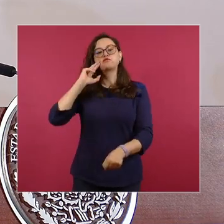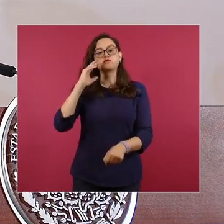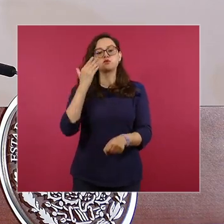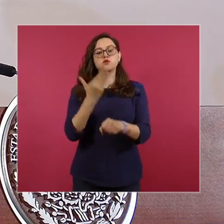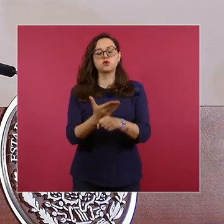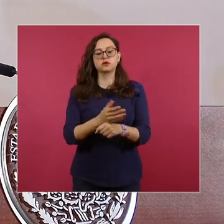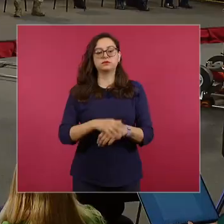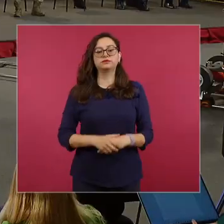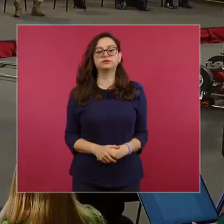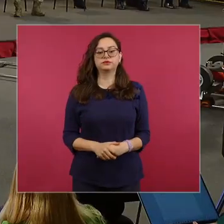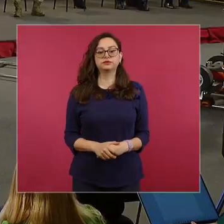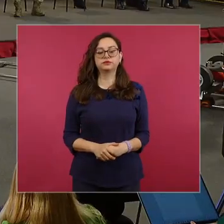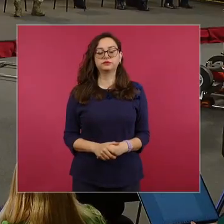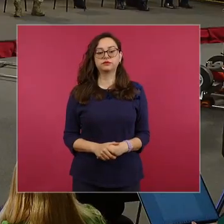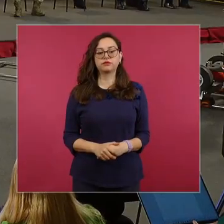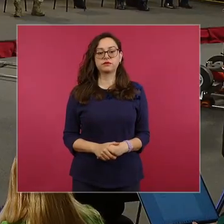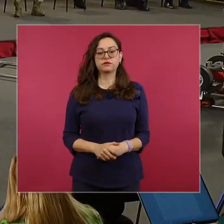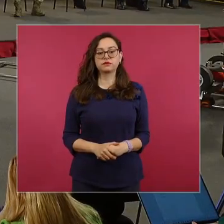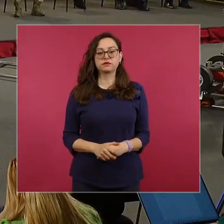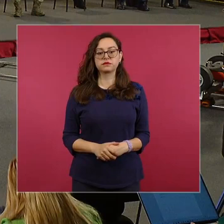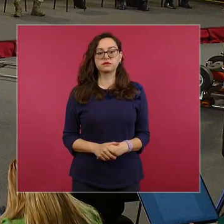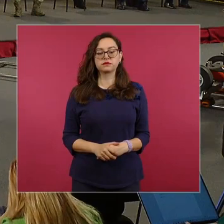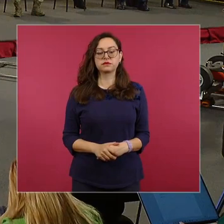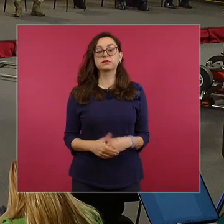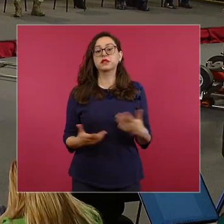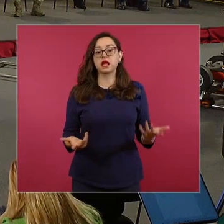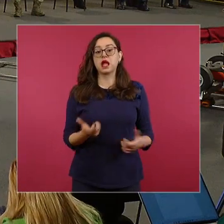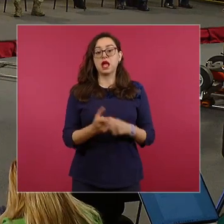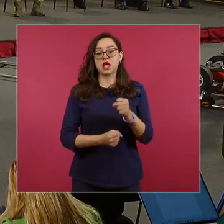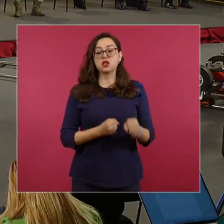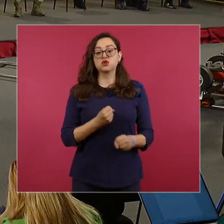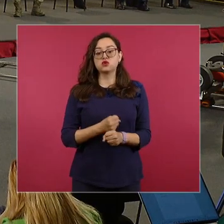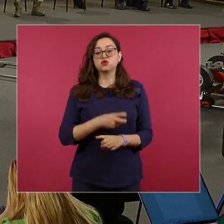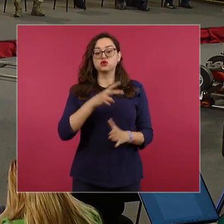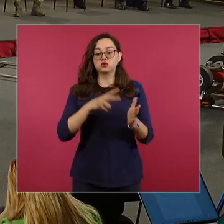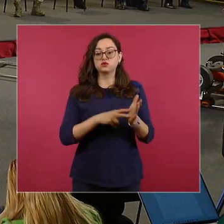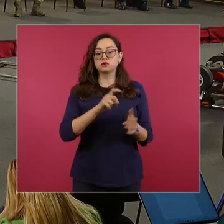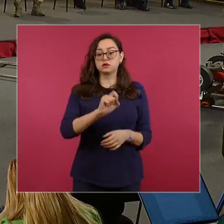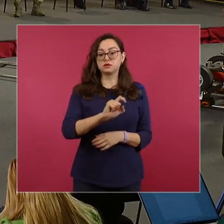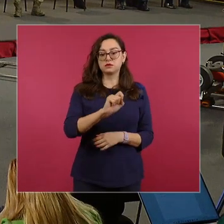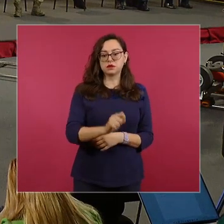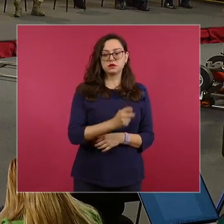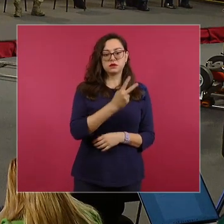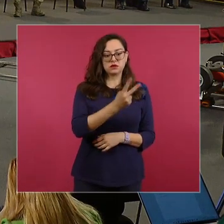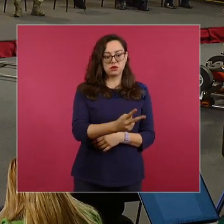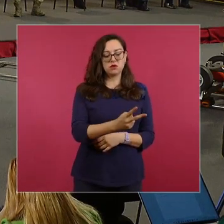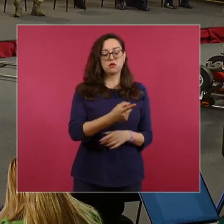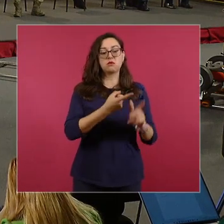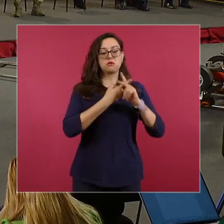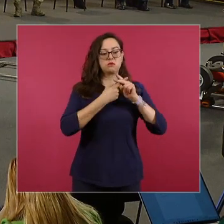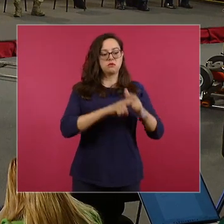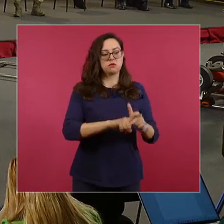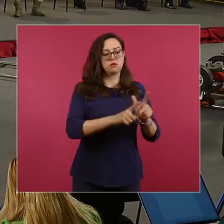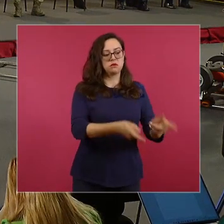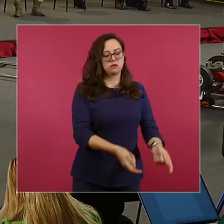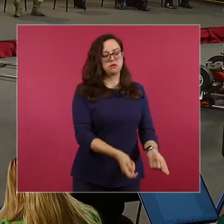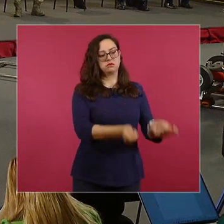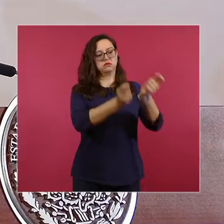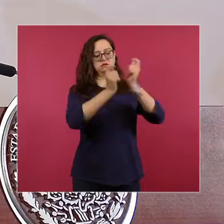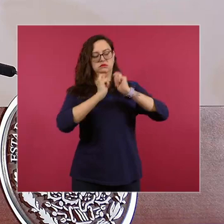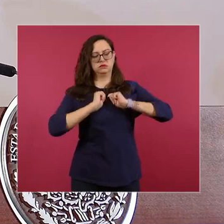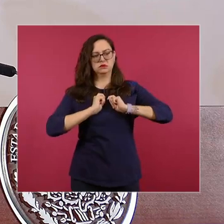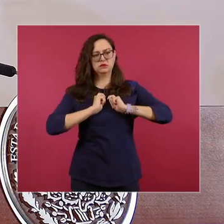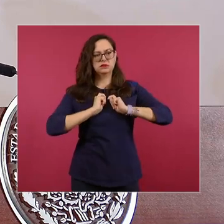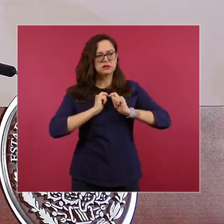el año 2022, en que fuimos llamados para intervenir en la administración del aeropuerto, encontramos diversas